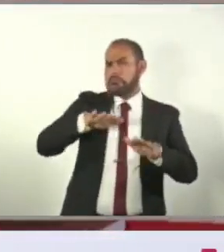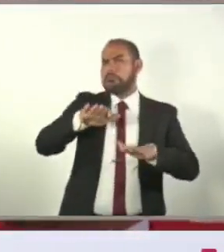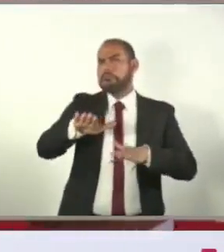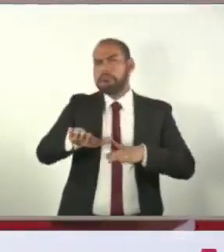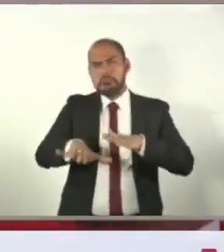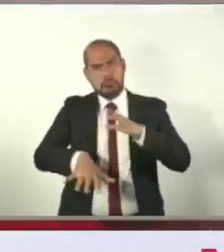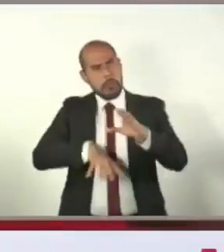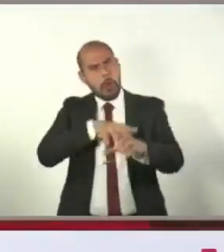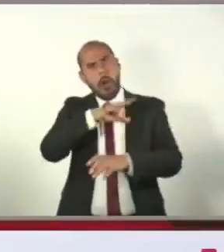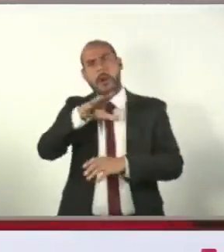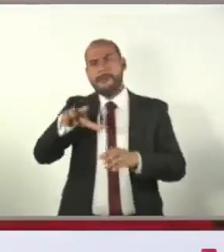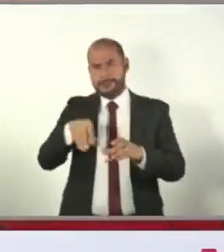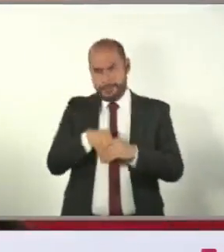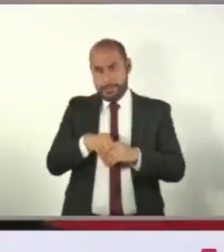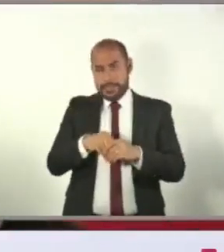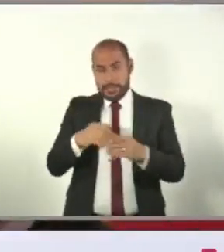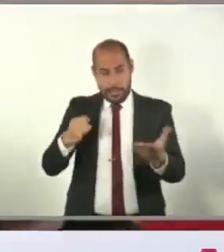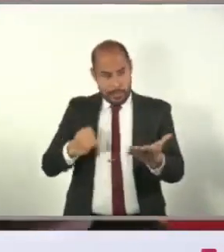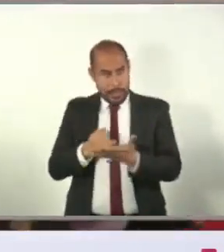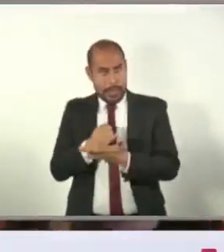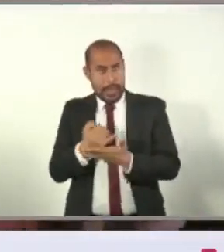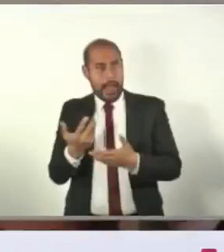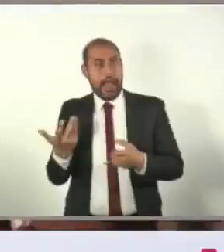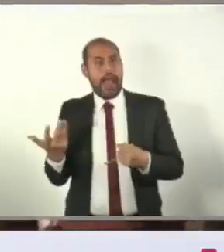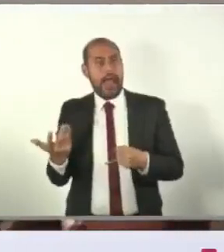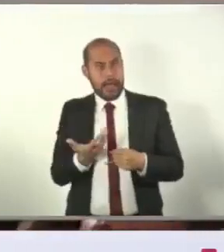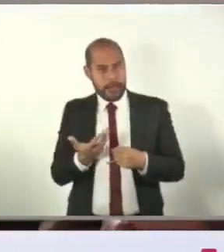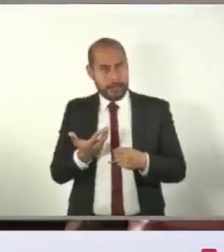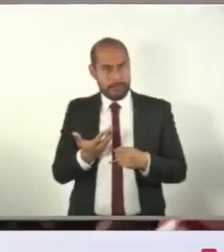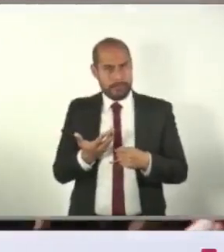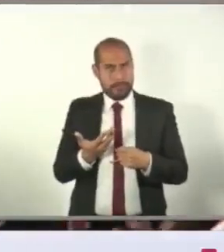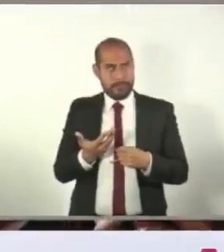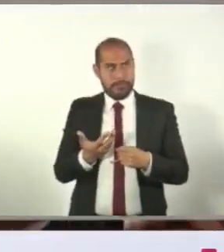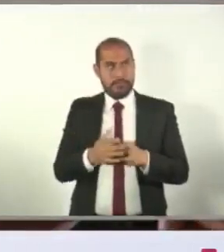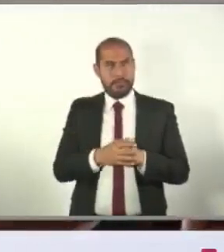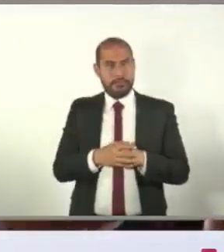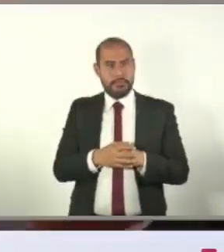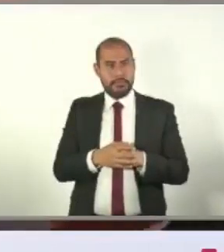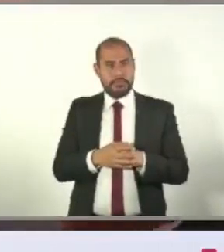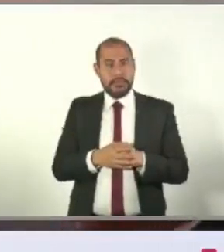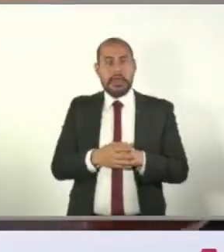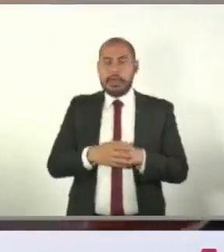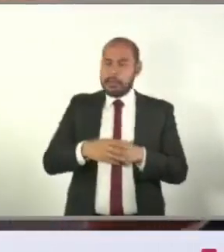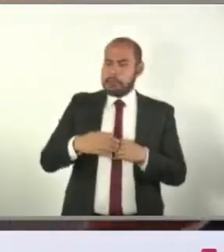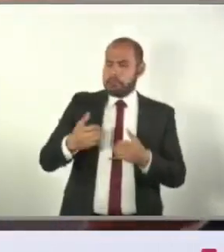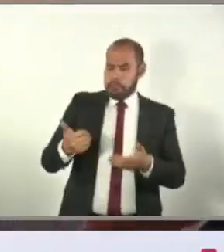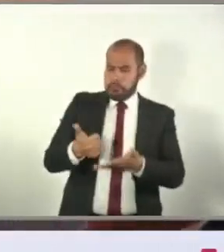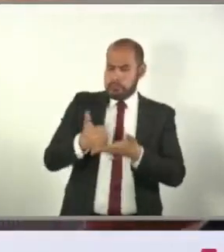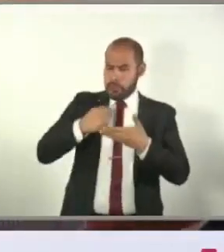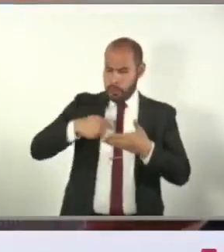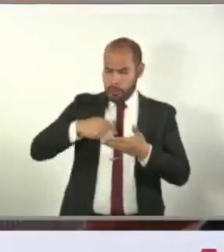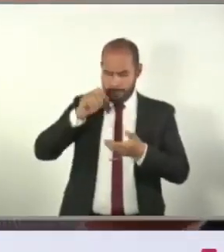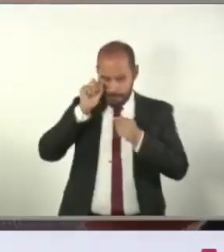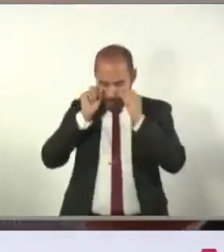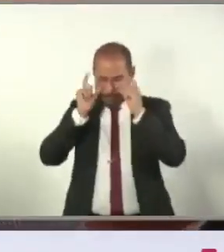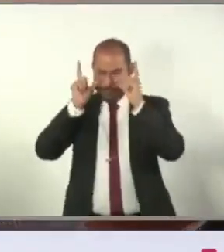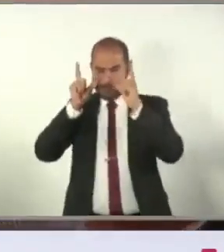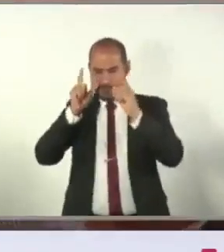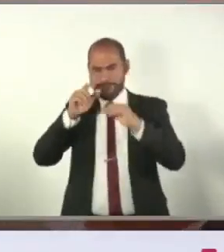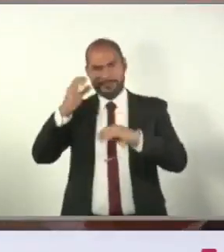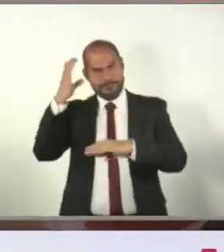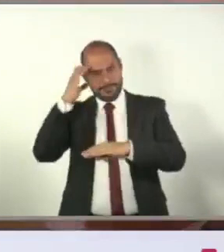Será lo que decida que es, lo que te saca de la cama en la mañana, qué